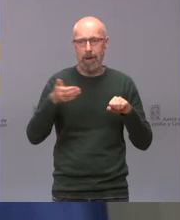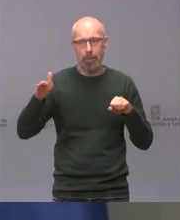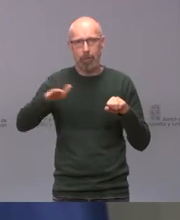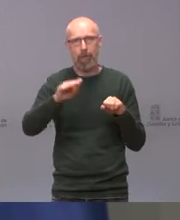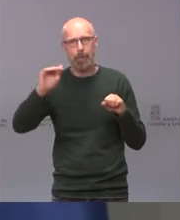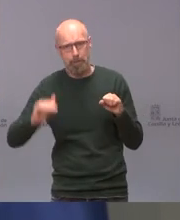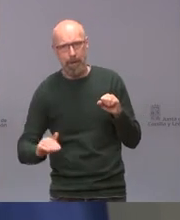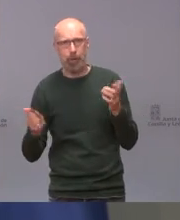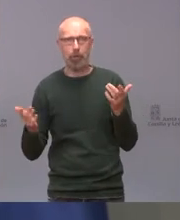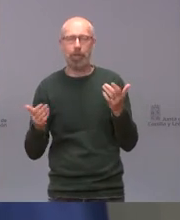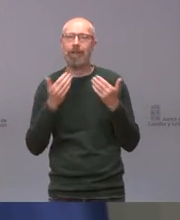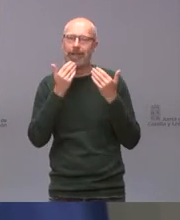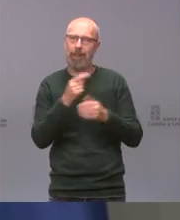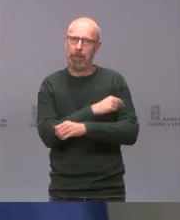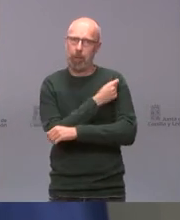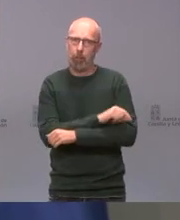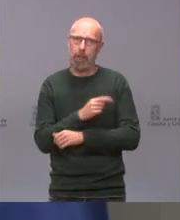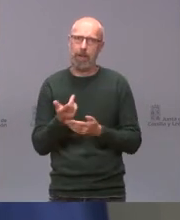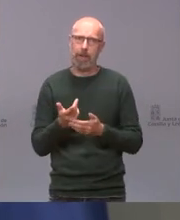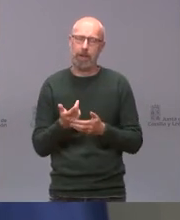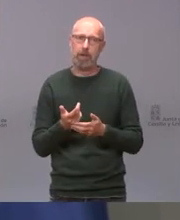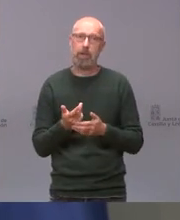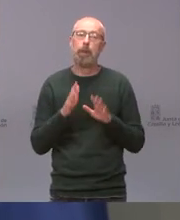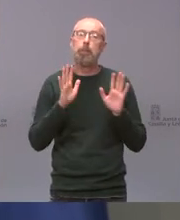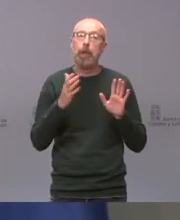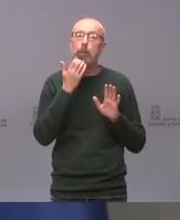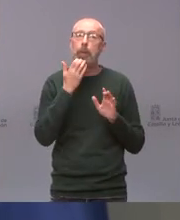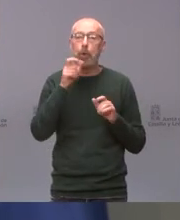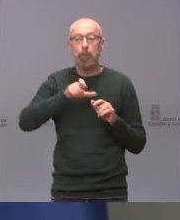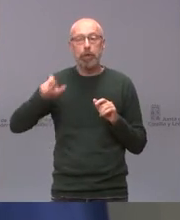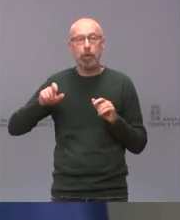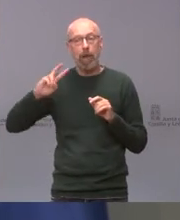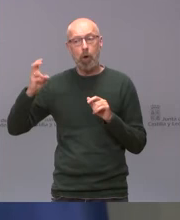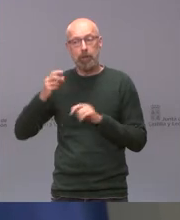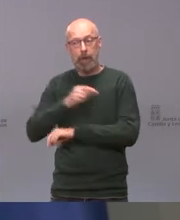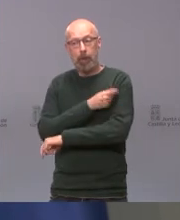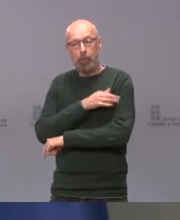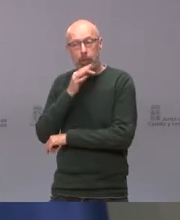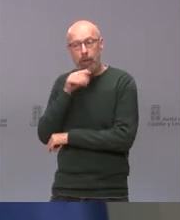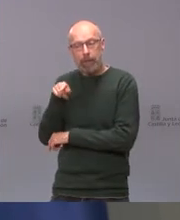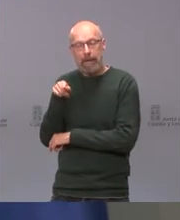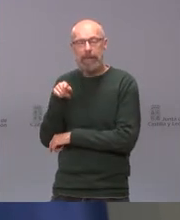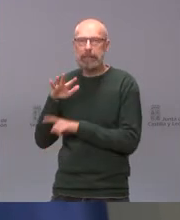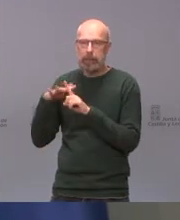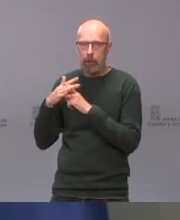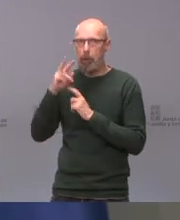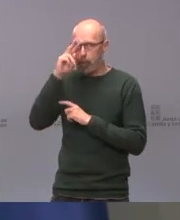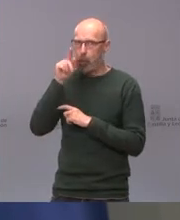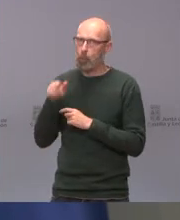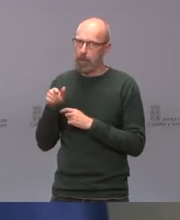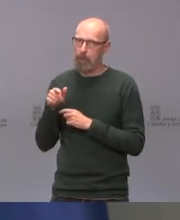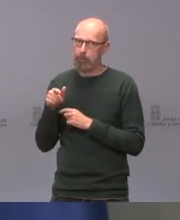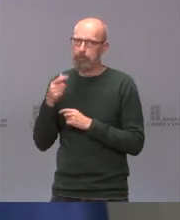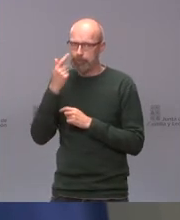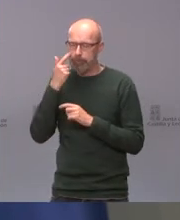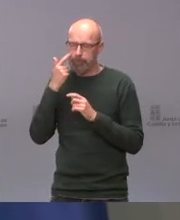situación, fuera parte de la población vacunada, es preocupante. ¿Qué es lo que tenemos que hacer? Vacunar. Como muy bien nos